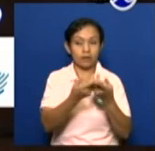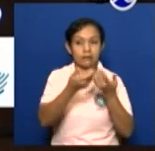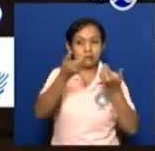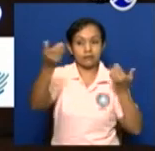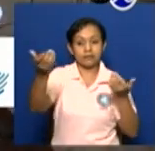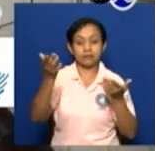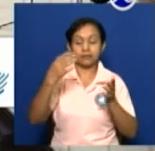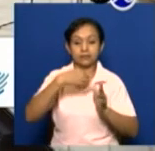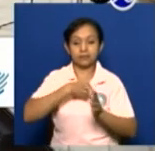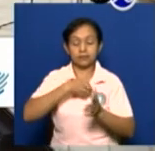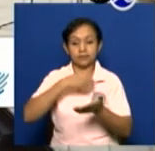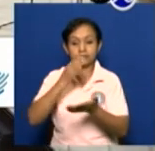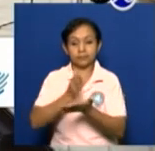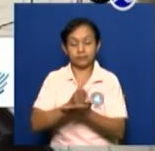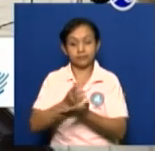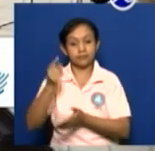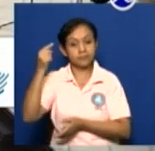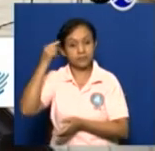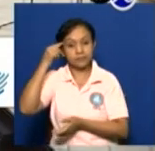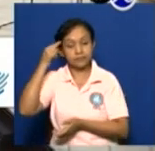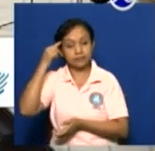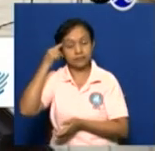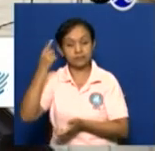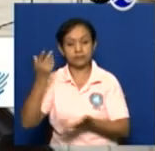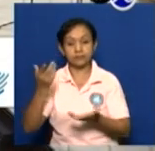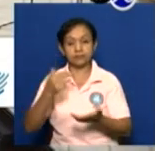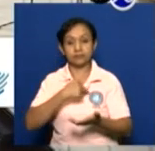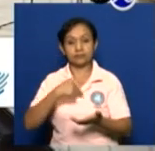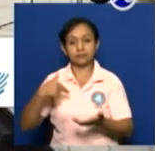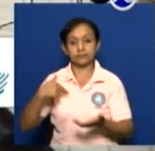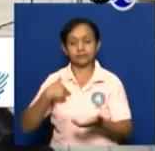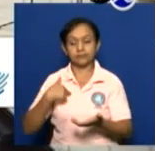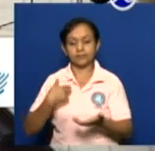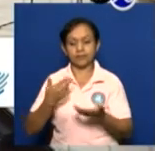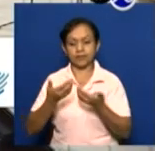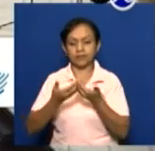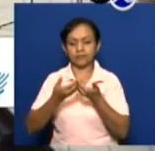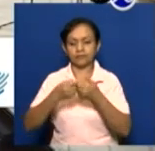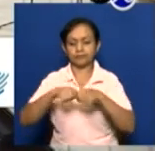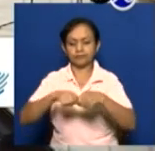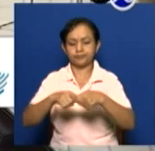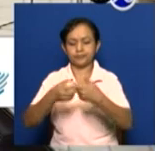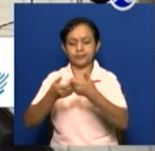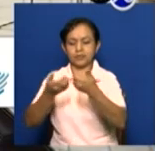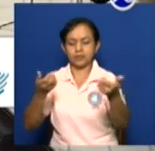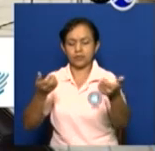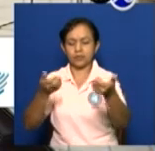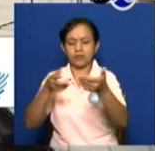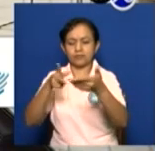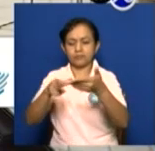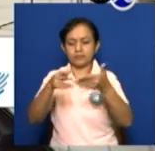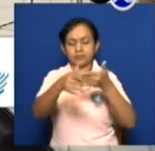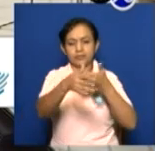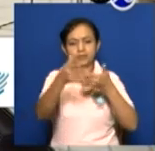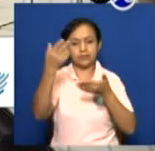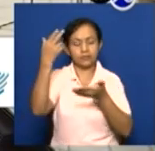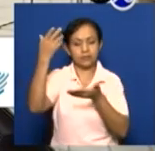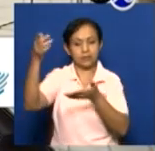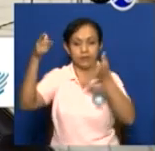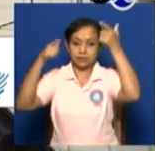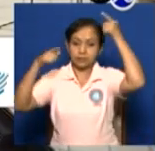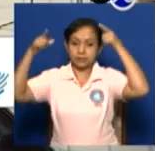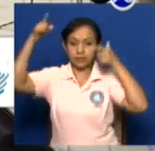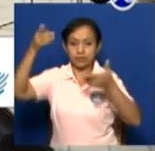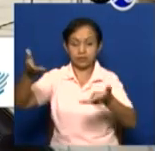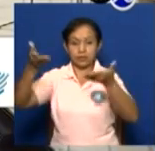Las voluntades y mentalidades facciosas fraccionan el legado de Sandino, fragmentan